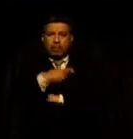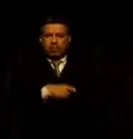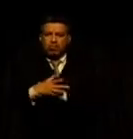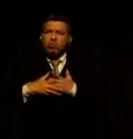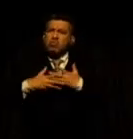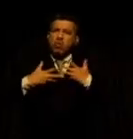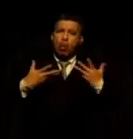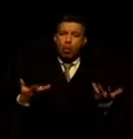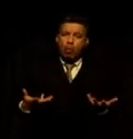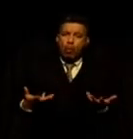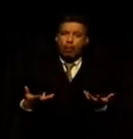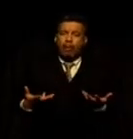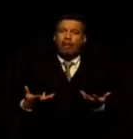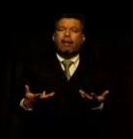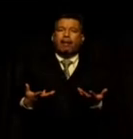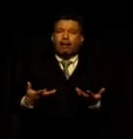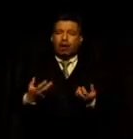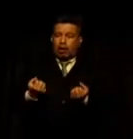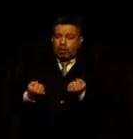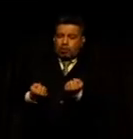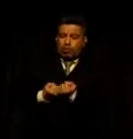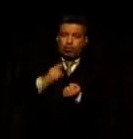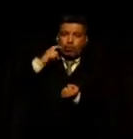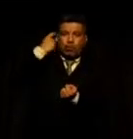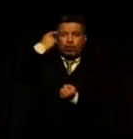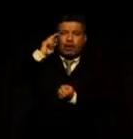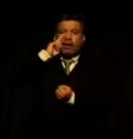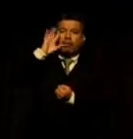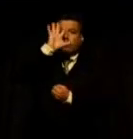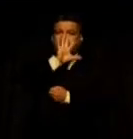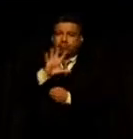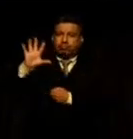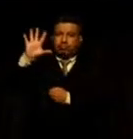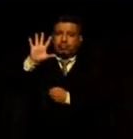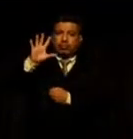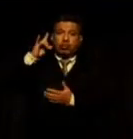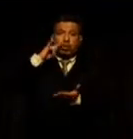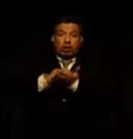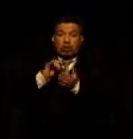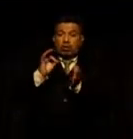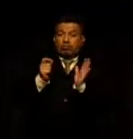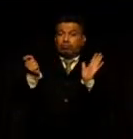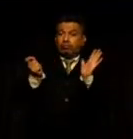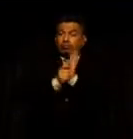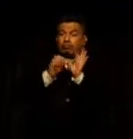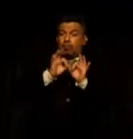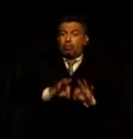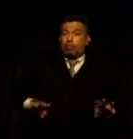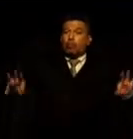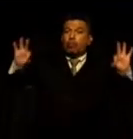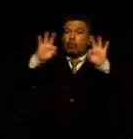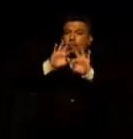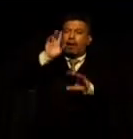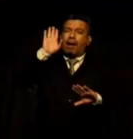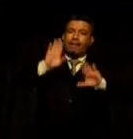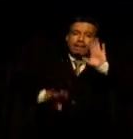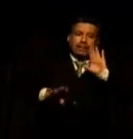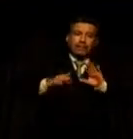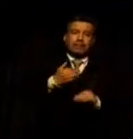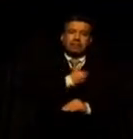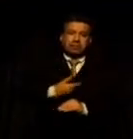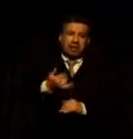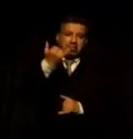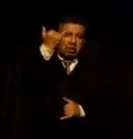pasó eso pasó con el apoyo del gobierno nacional yo creo que eso es algo muy importante porque a veces la gente presidente ya para terminar